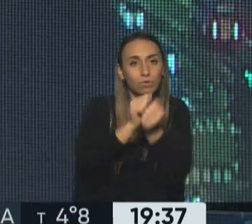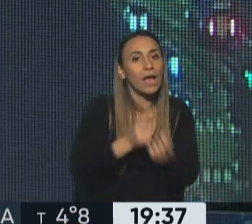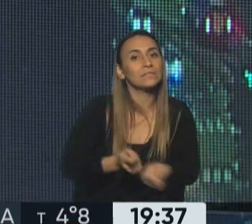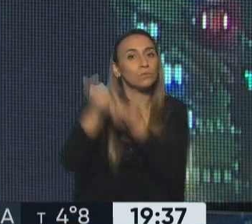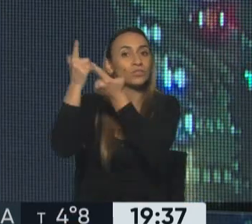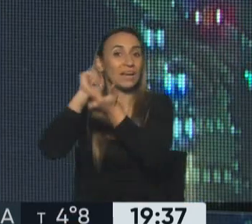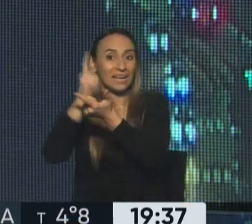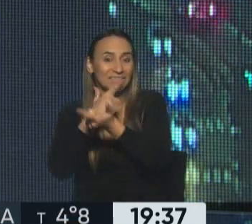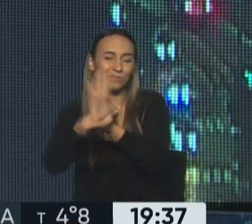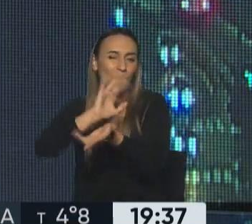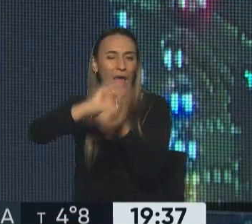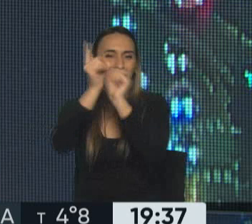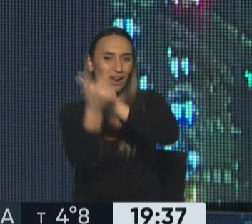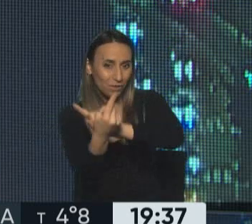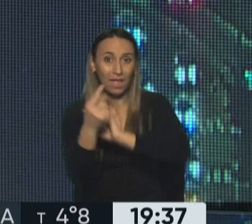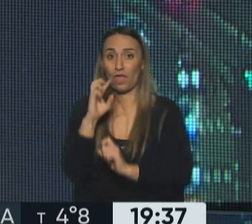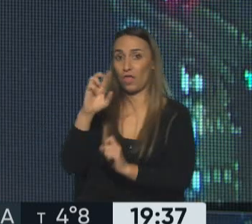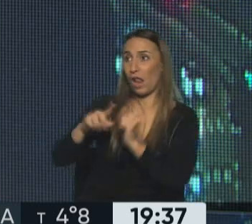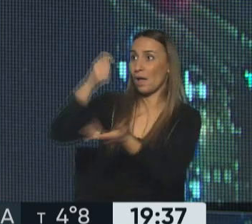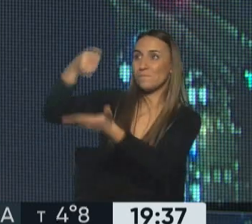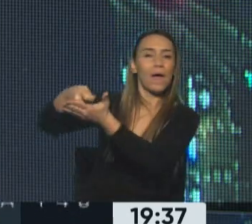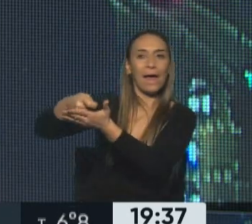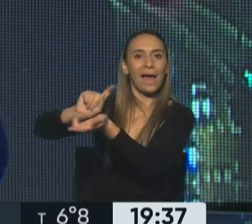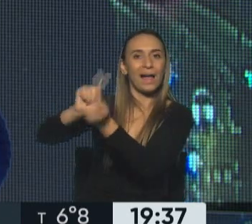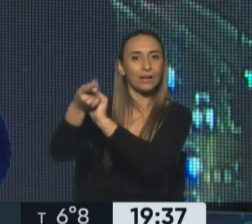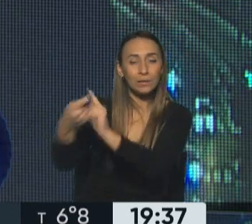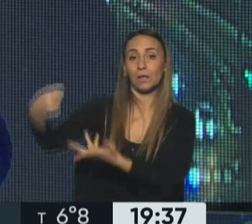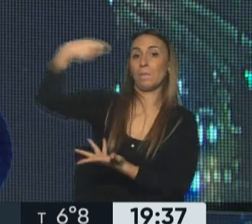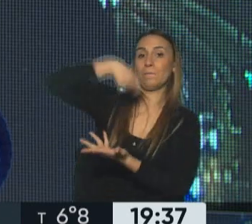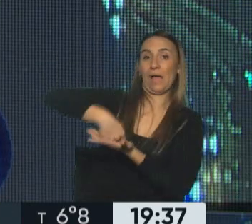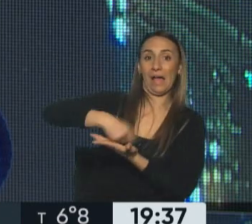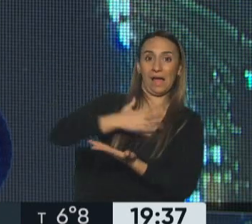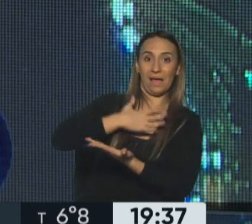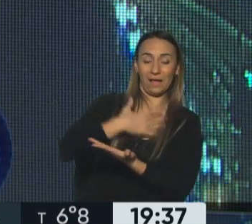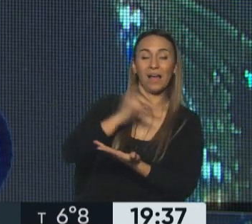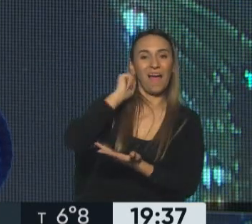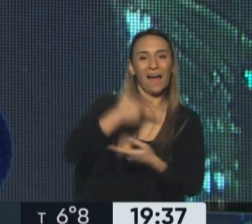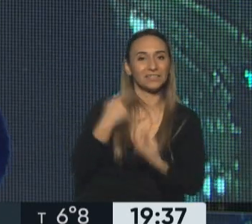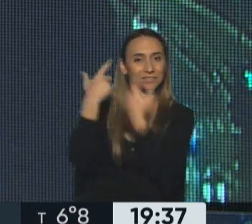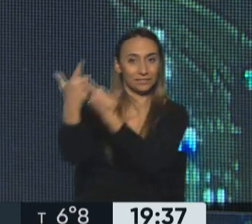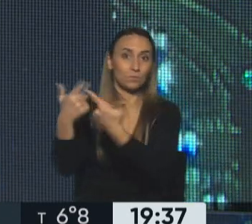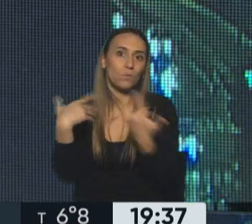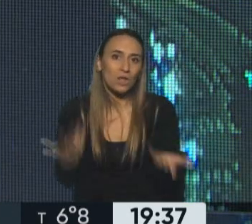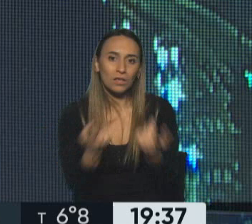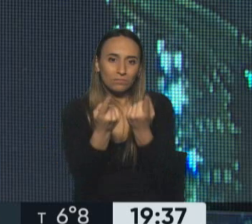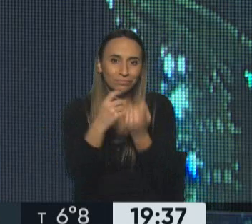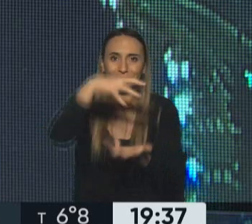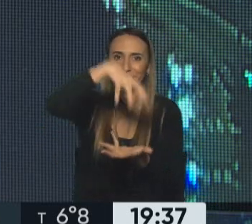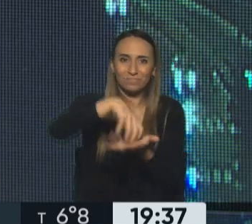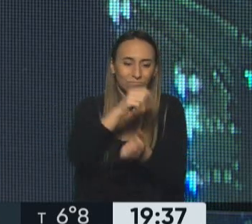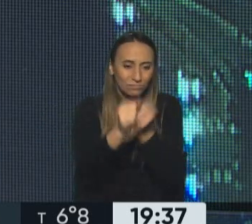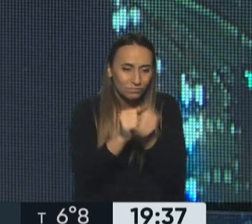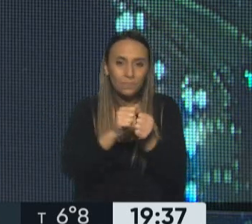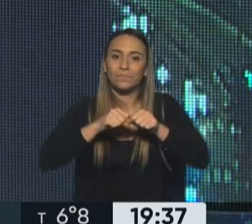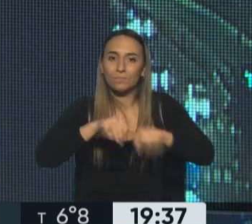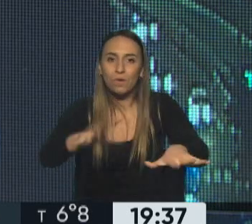vez de gastar dólares, vamos a recibir dólares. Es por ahí. Eso necesitamos que esté el gasoducto en funcionamiento. Por eso, esta obra que decidió